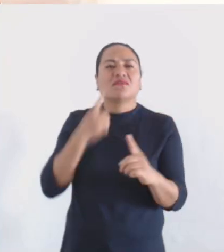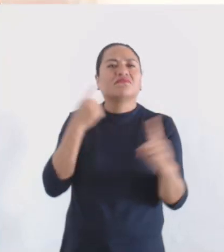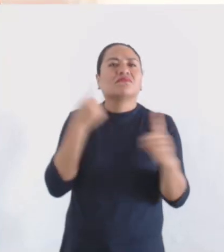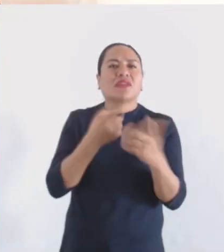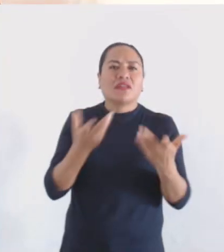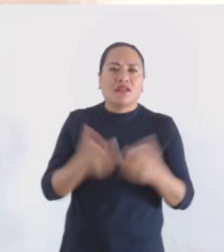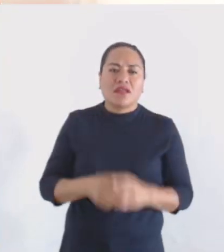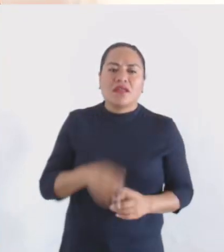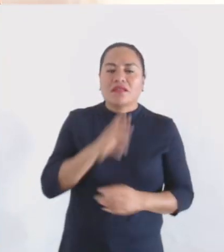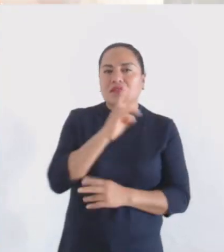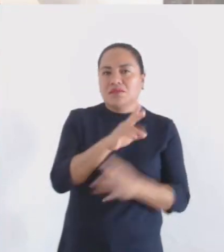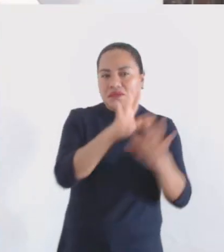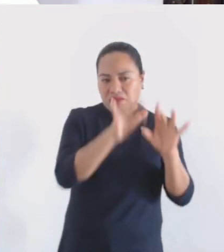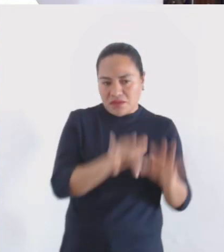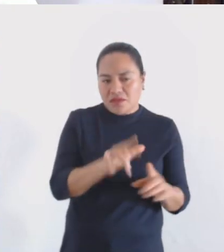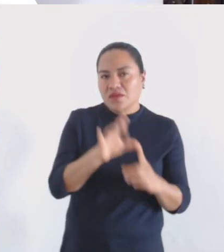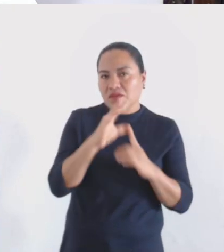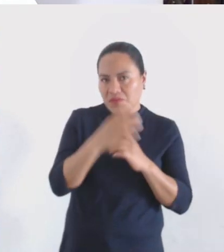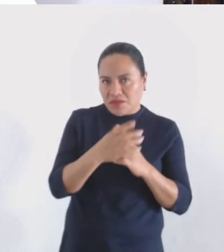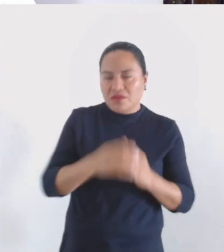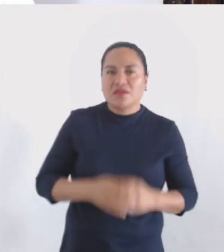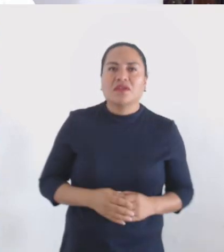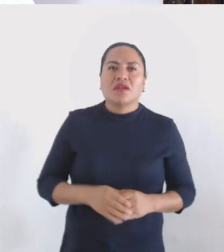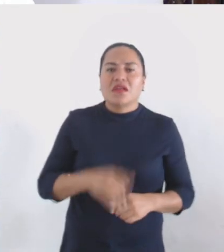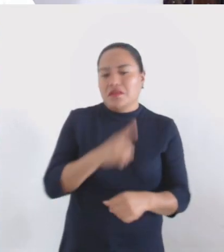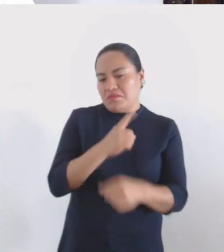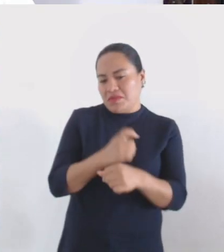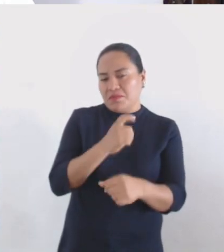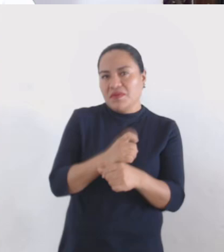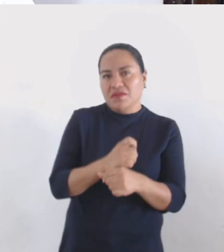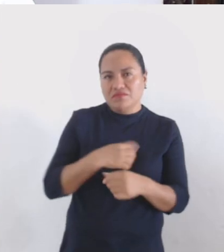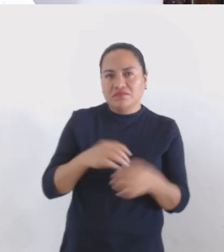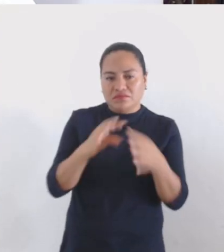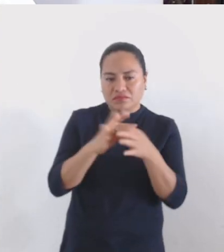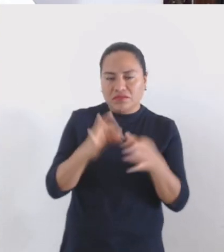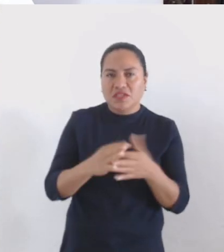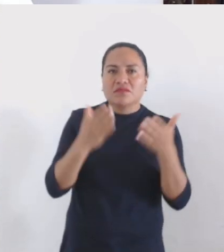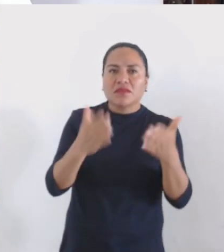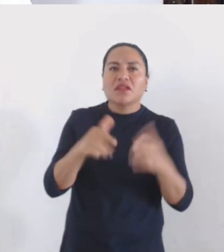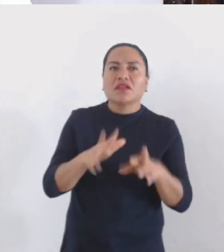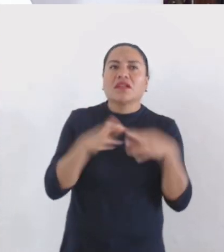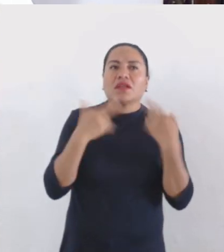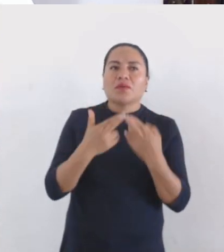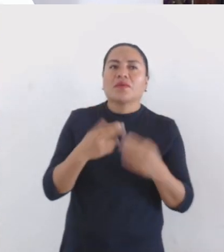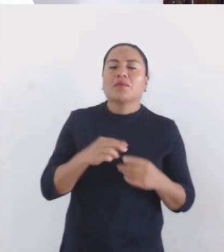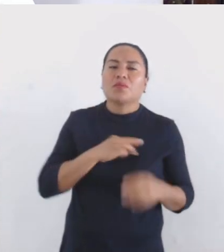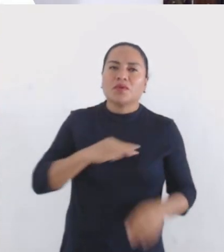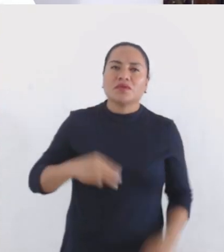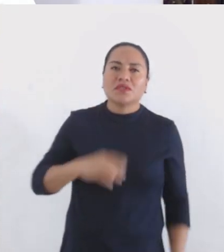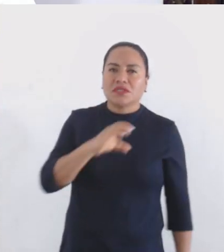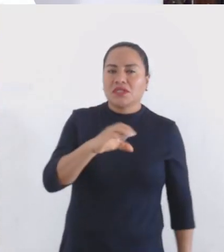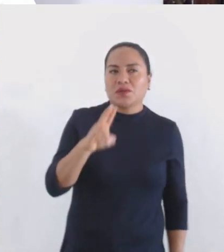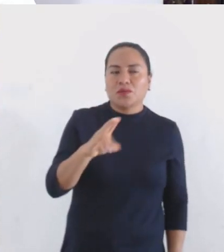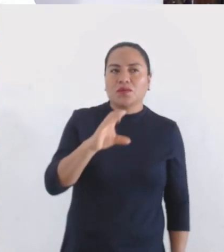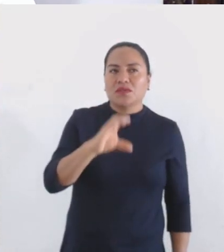refiere al desahogo de los dictámenes de comisiones. El primer dictamen con el que se da cuenta en esta sesión es con números CU,